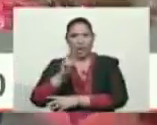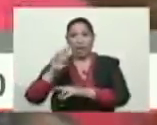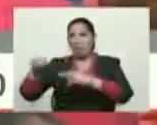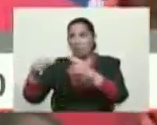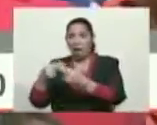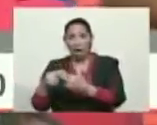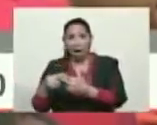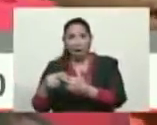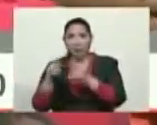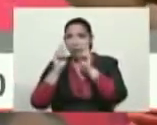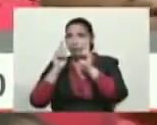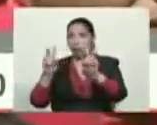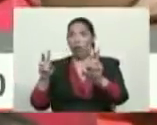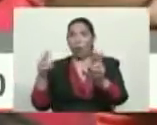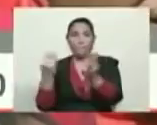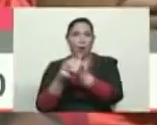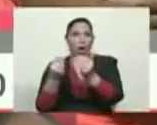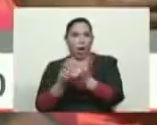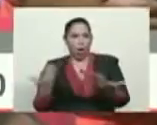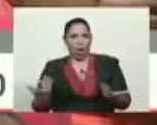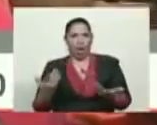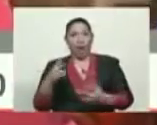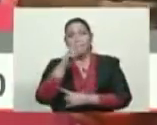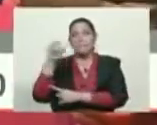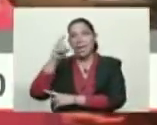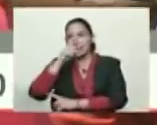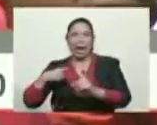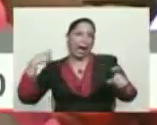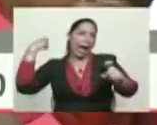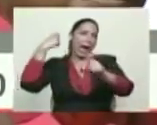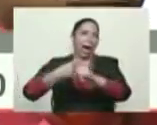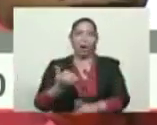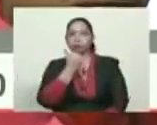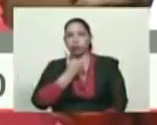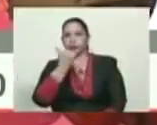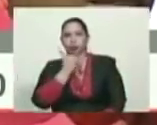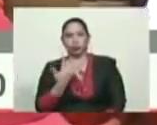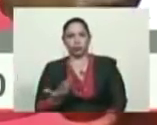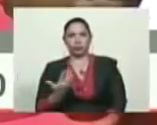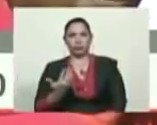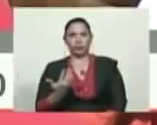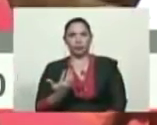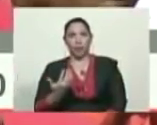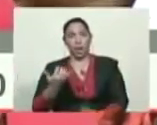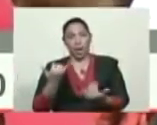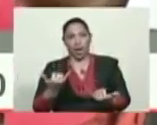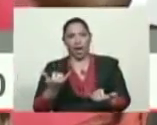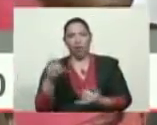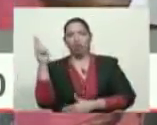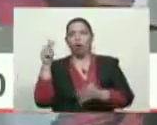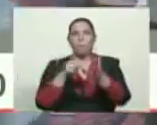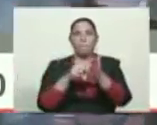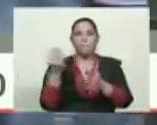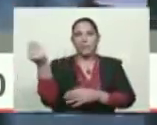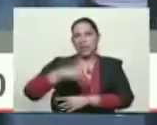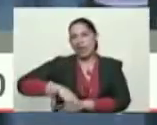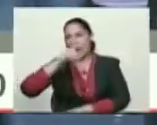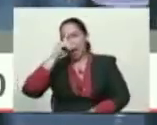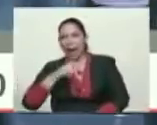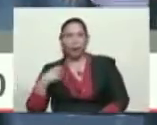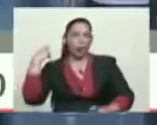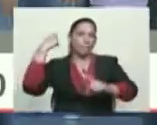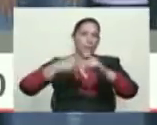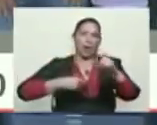tienen liderazgo, tienen 20 años de fracaso en fracaso y le vendrán 2000 años más de fracaso